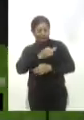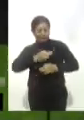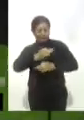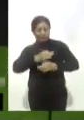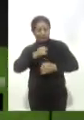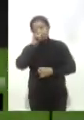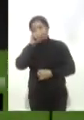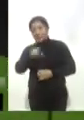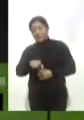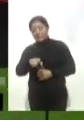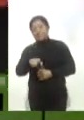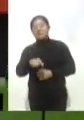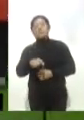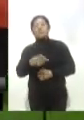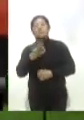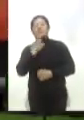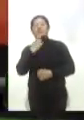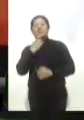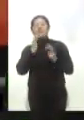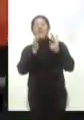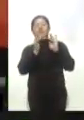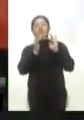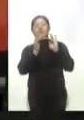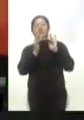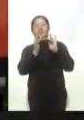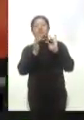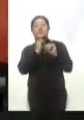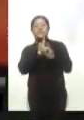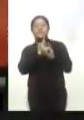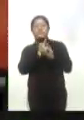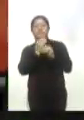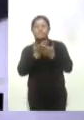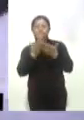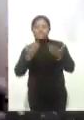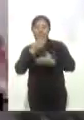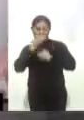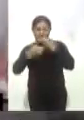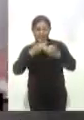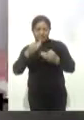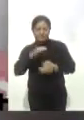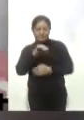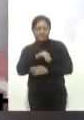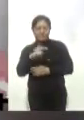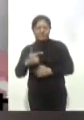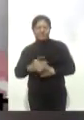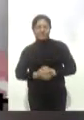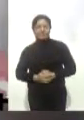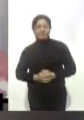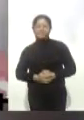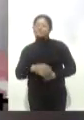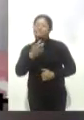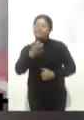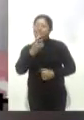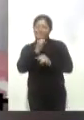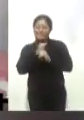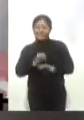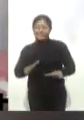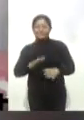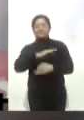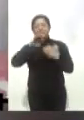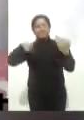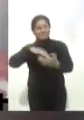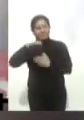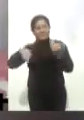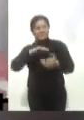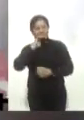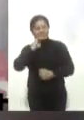de las redes sociales. Para Ahora Noticias, Marian Gómez. Pues ahí está la información para todas las